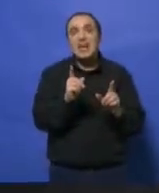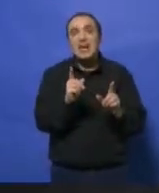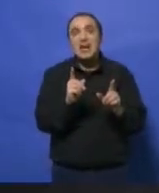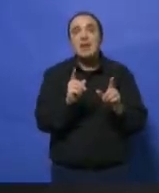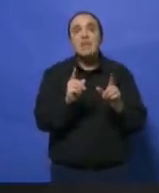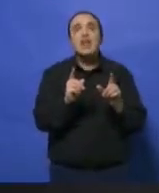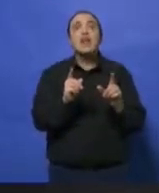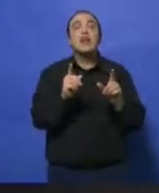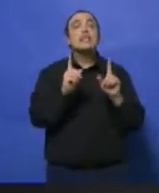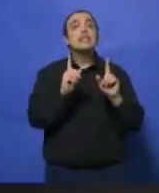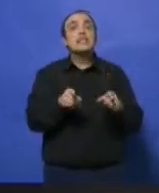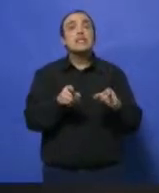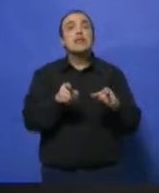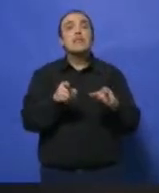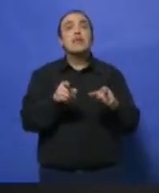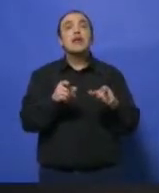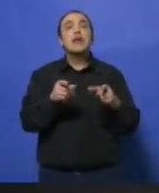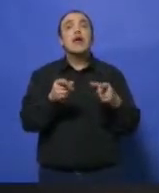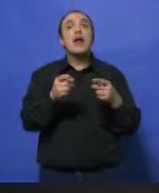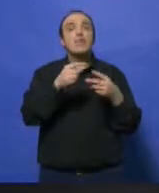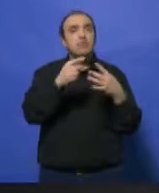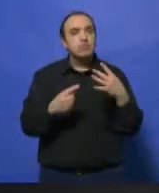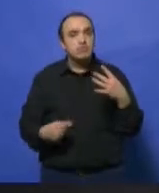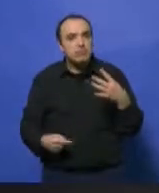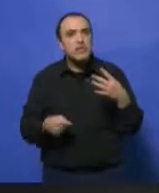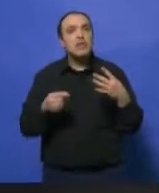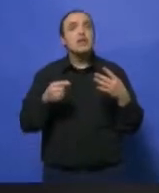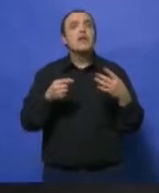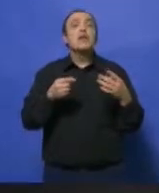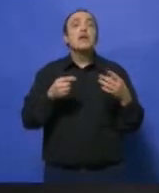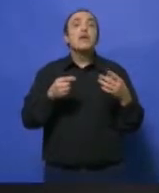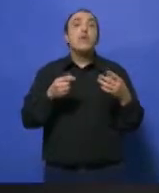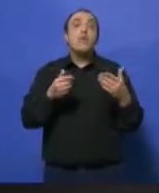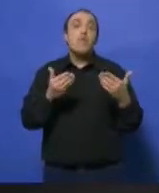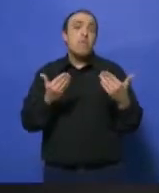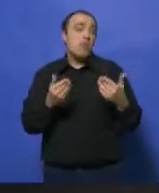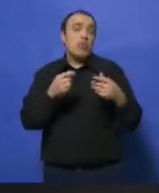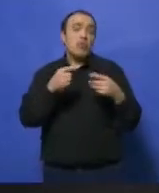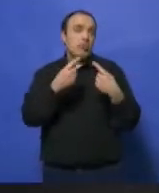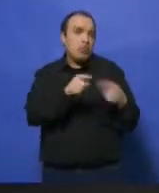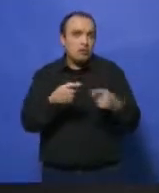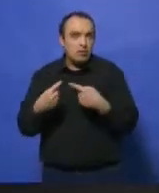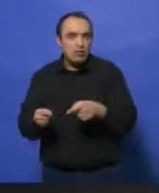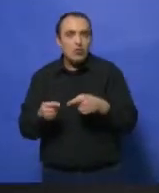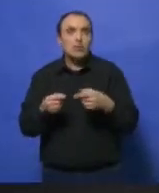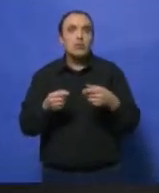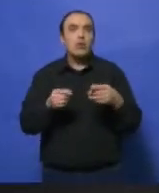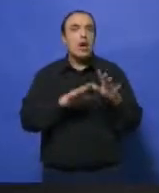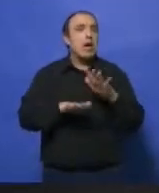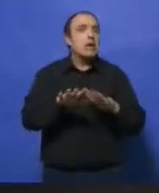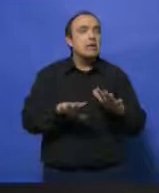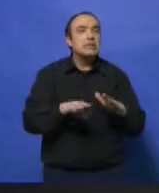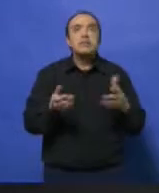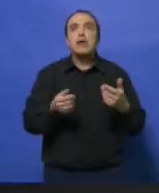de materiales, también de fondos a través de internet, sino también la posibilidad de contar con diferentes elementos para llegar a elaborar los montajes y los distintos